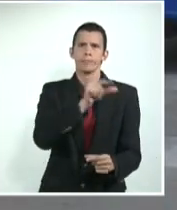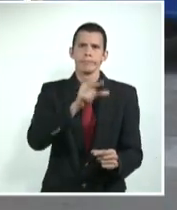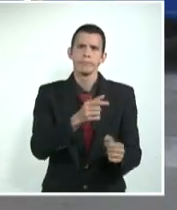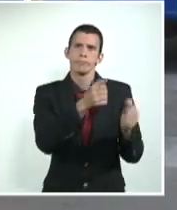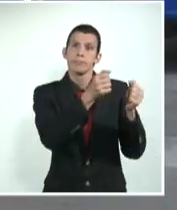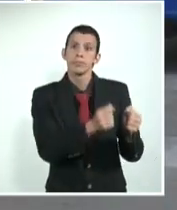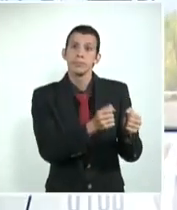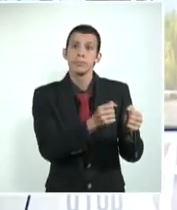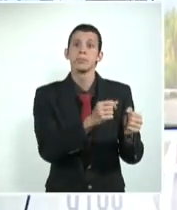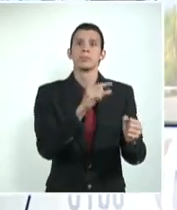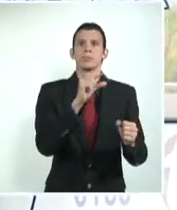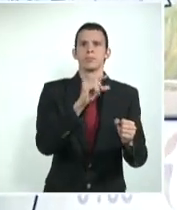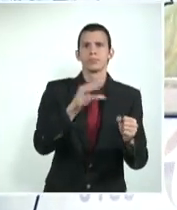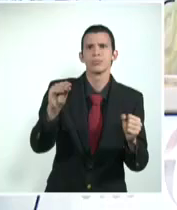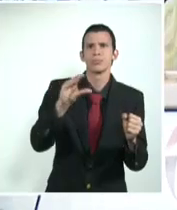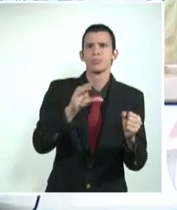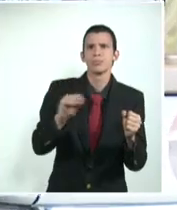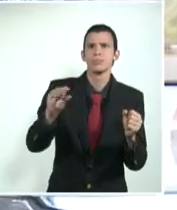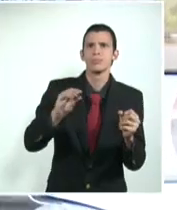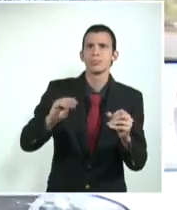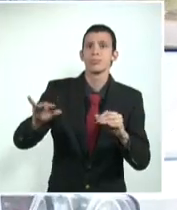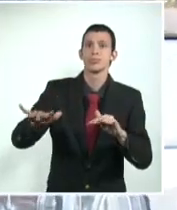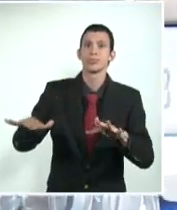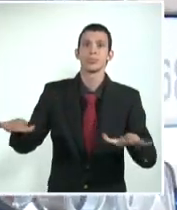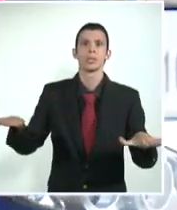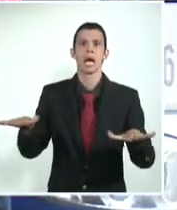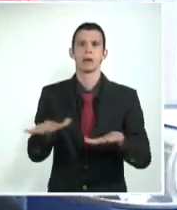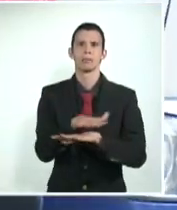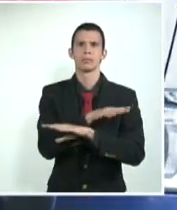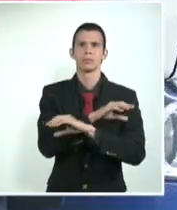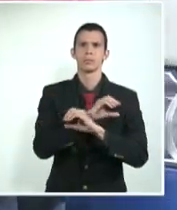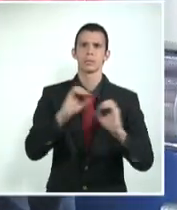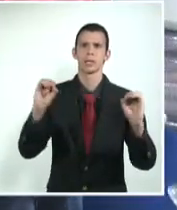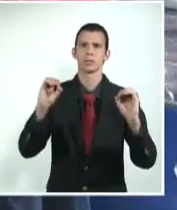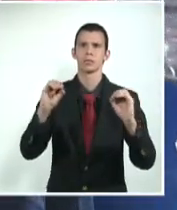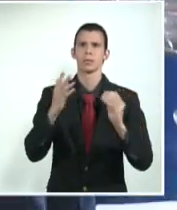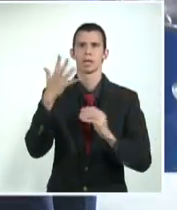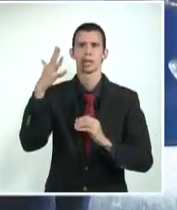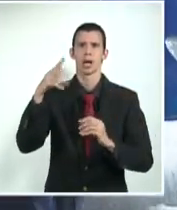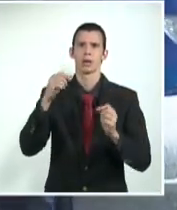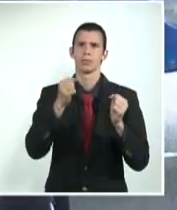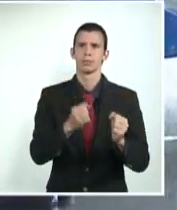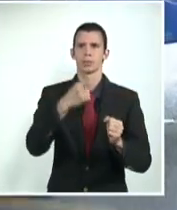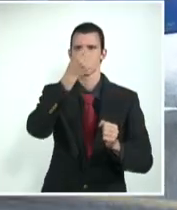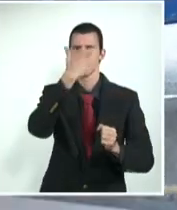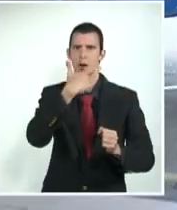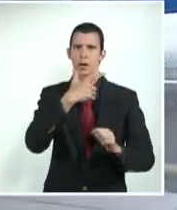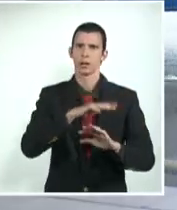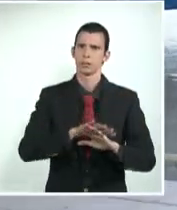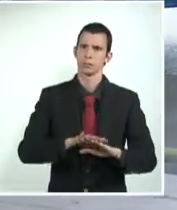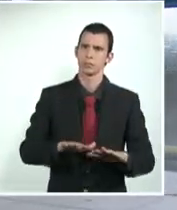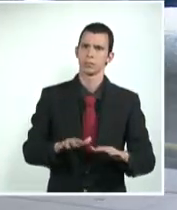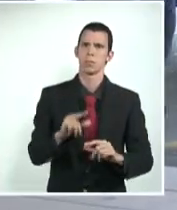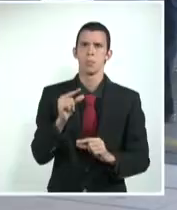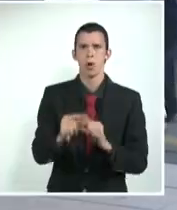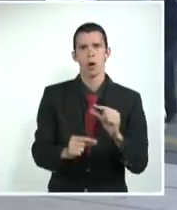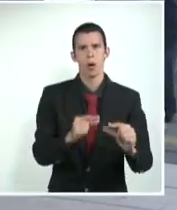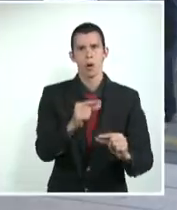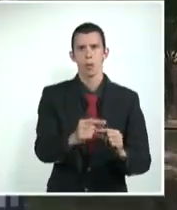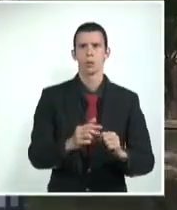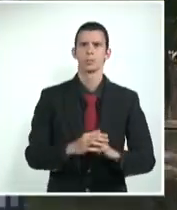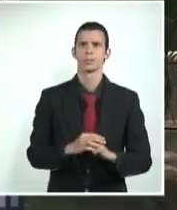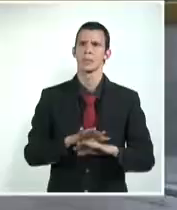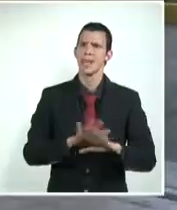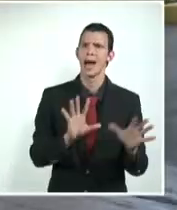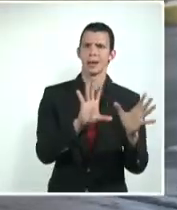estancia también en el país, y para eso también hemos adoptado las medidas de atención y vinculación con cada uno de los